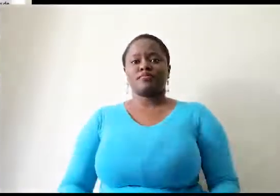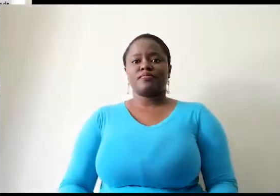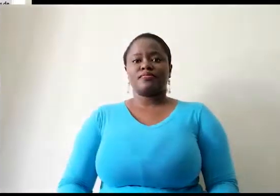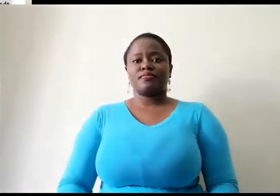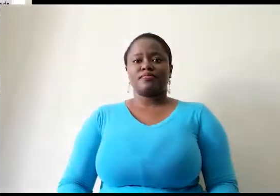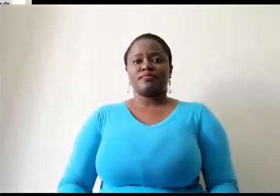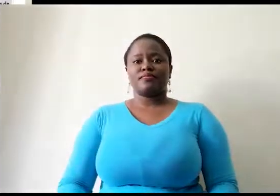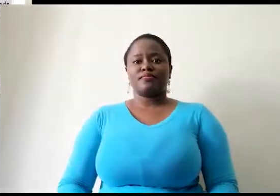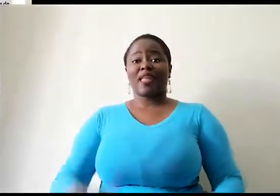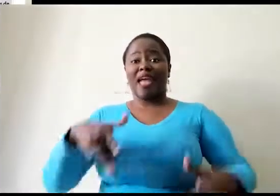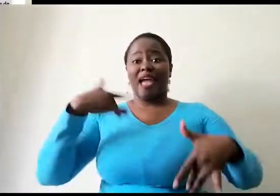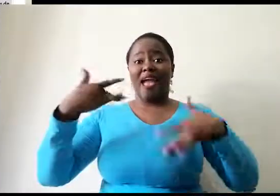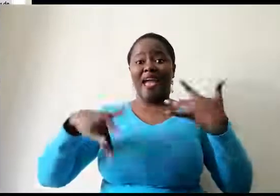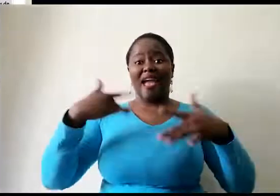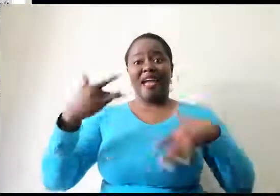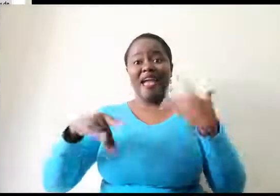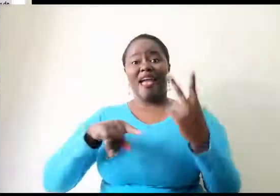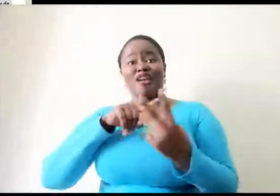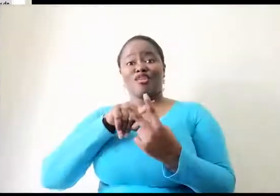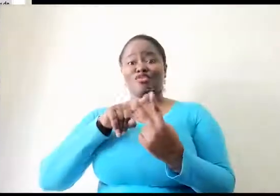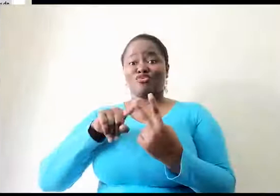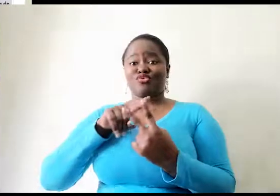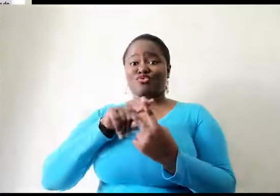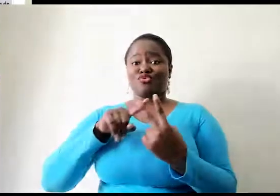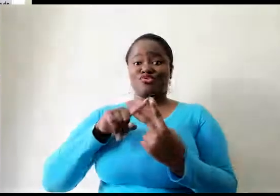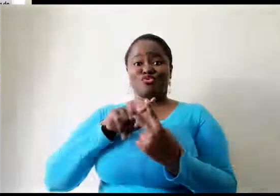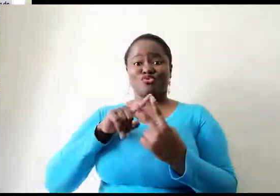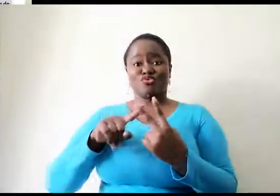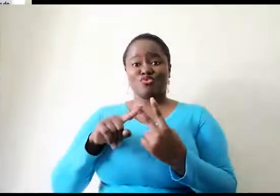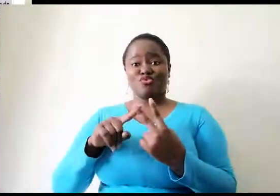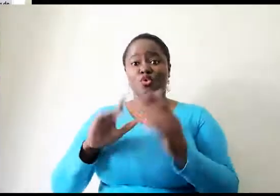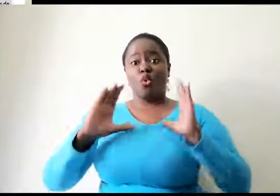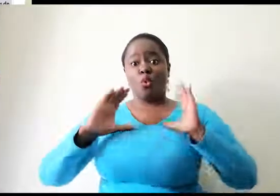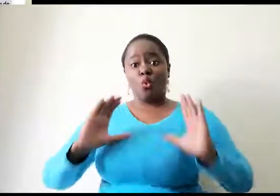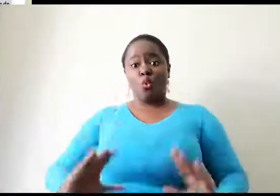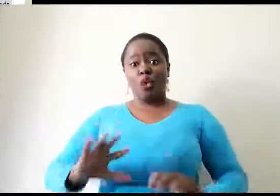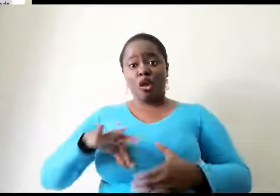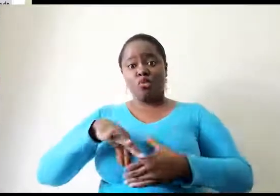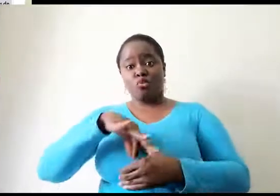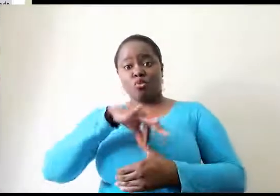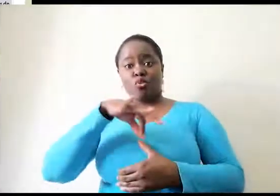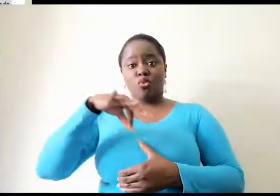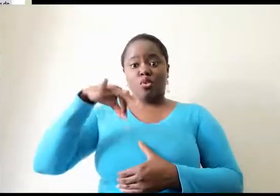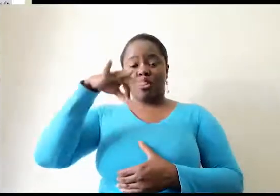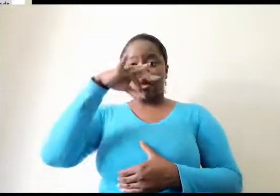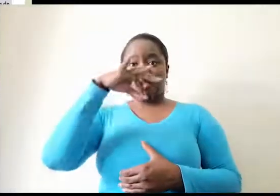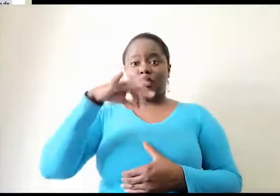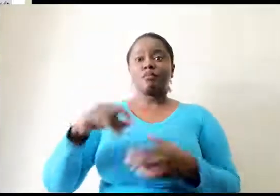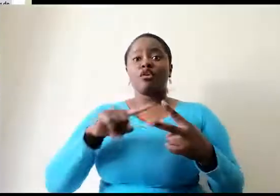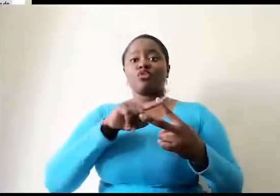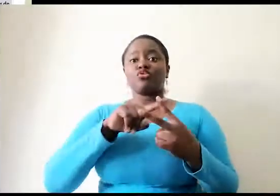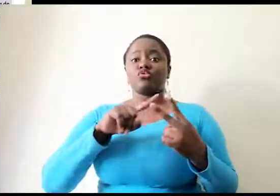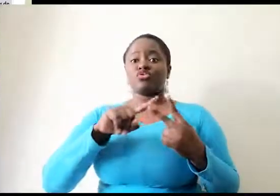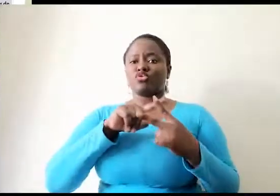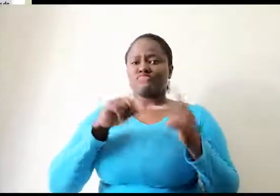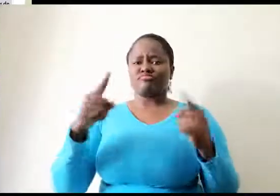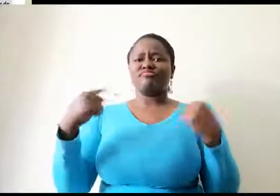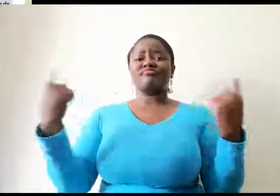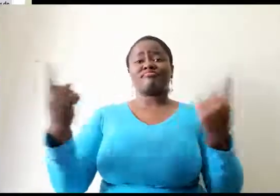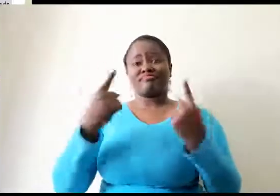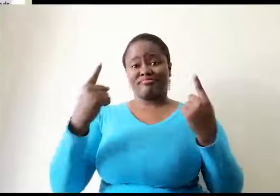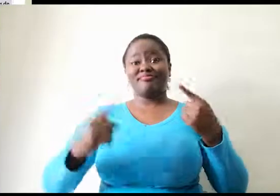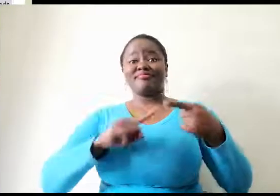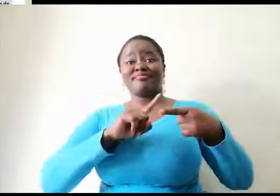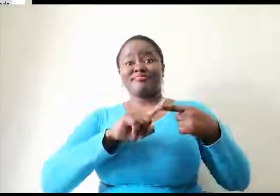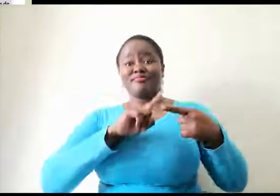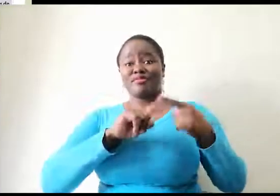existen dos tipos de placeres. Dado que el hombre está formado por cuerpo y alma, habrá dos tipos de placeres